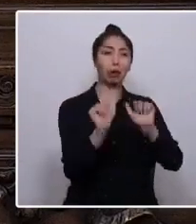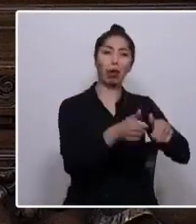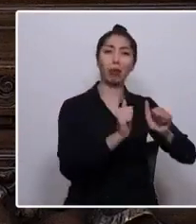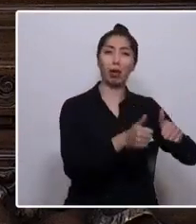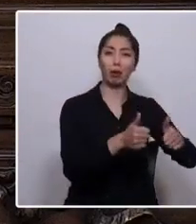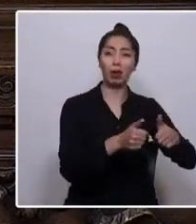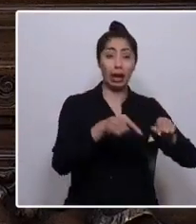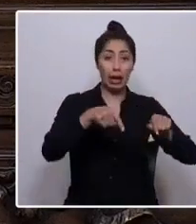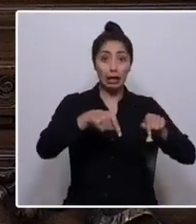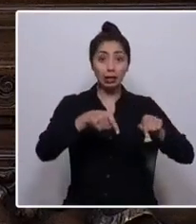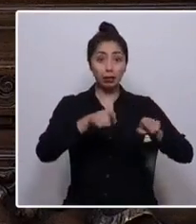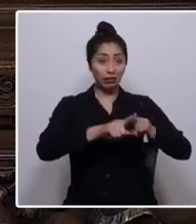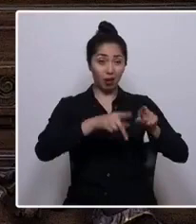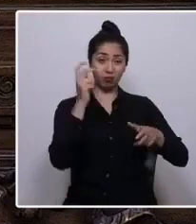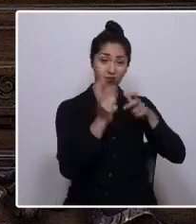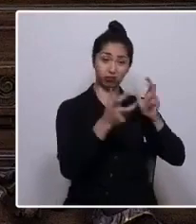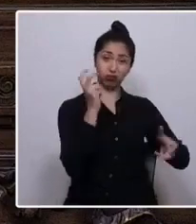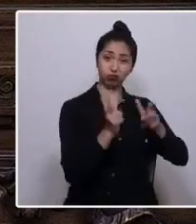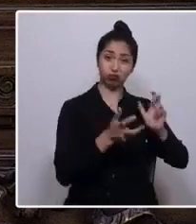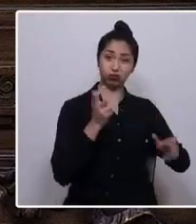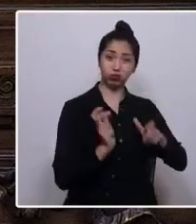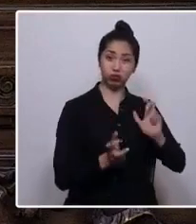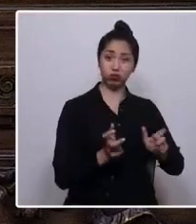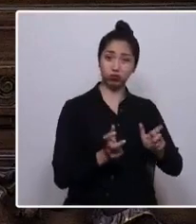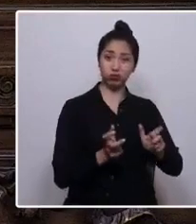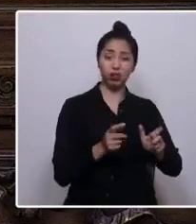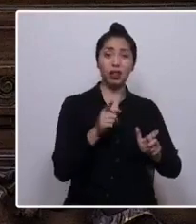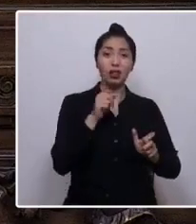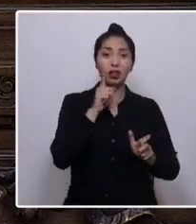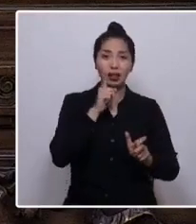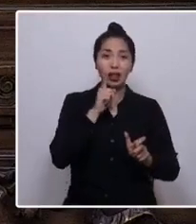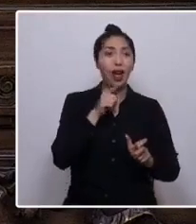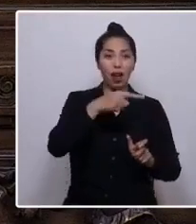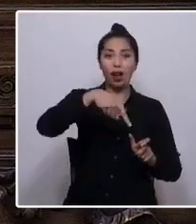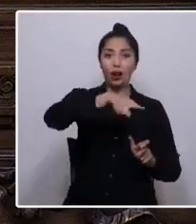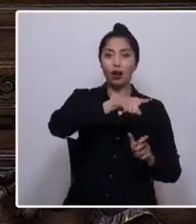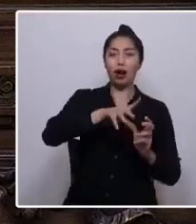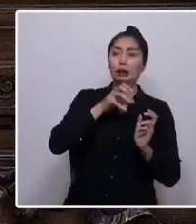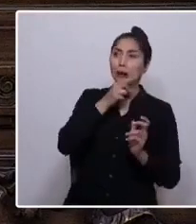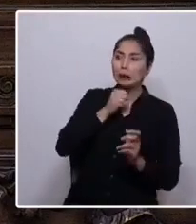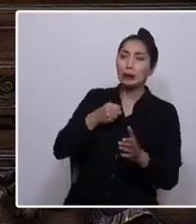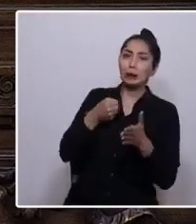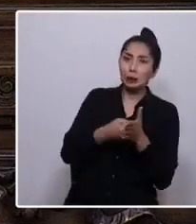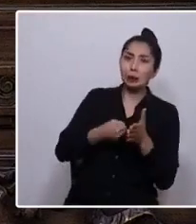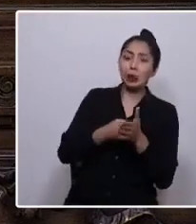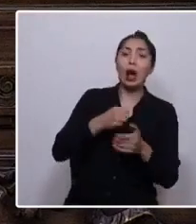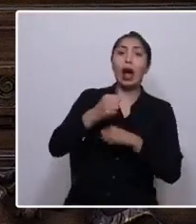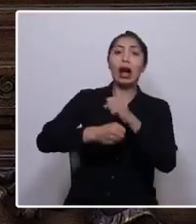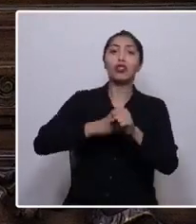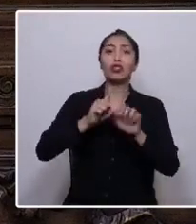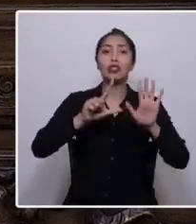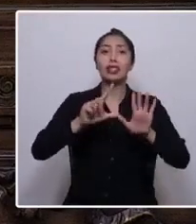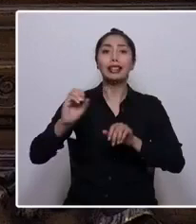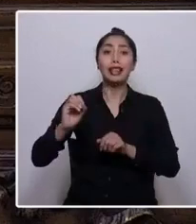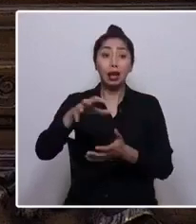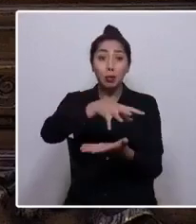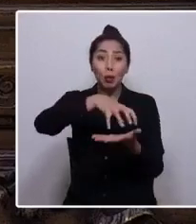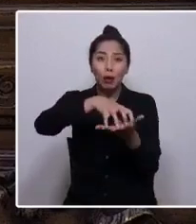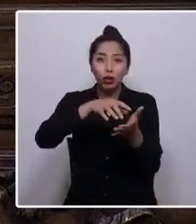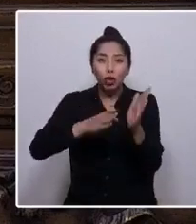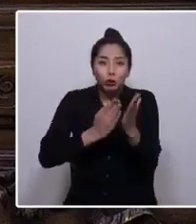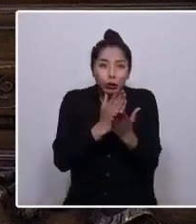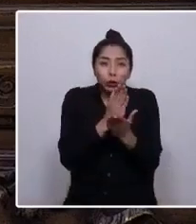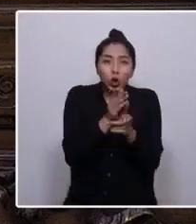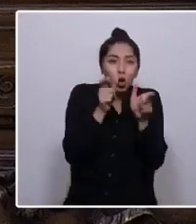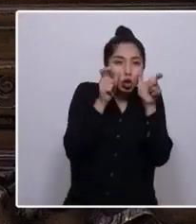saqueo no se realizó sin grandes resistencias en los años 70 el pueblo empezó a tomar el control de su